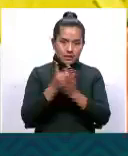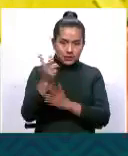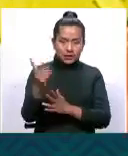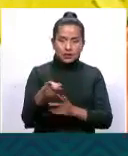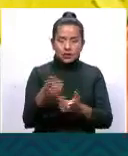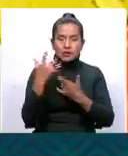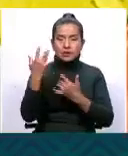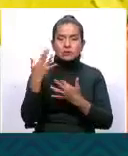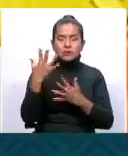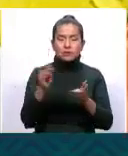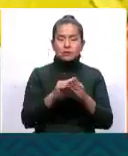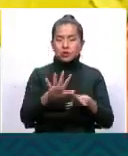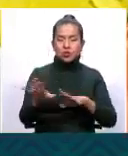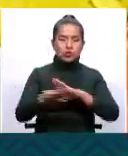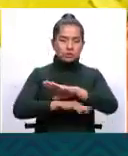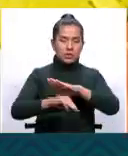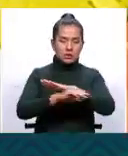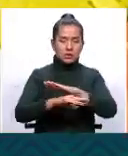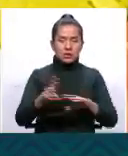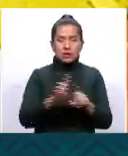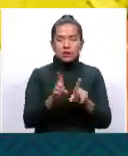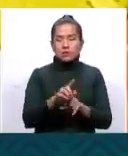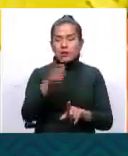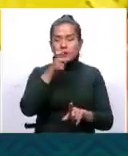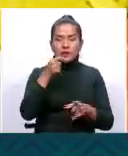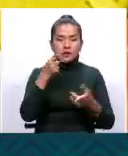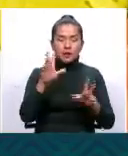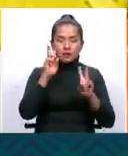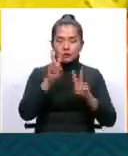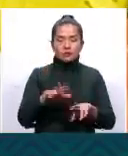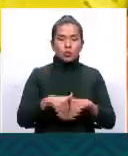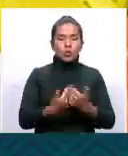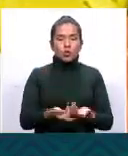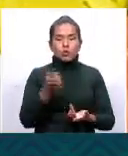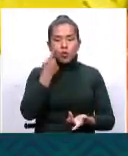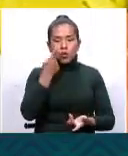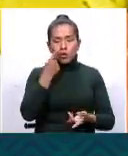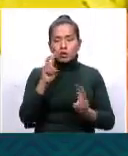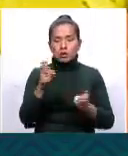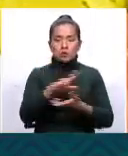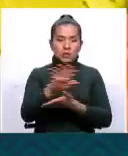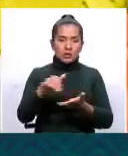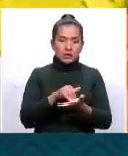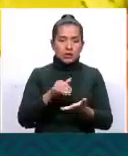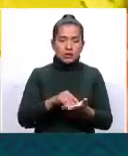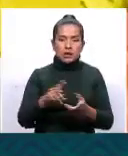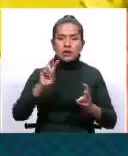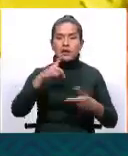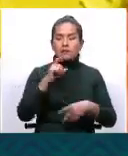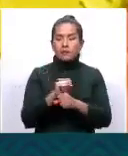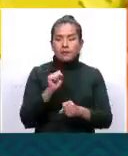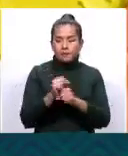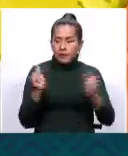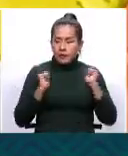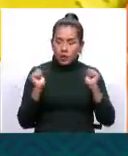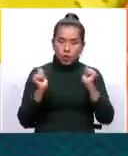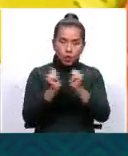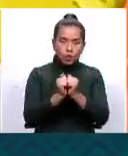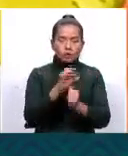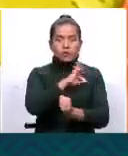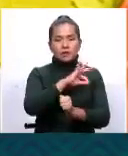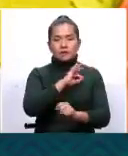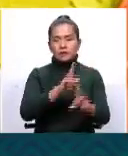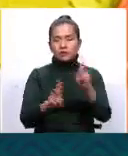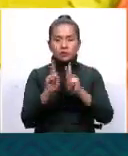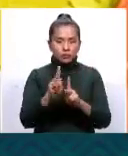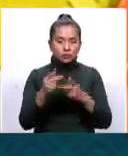esperan las bases, qué es lo que nos han estado haciendo conocer desde las centrales este trabajo conjunto en beneficio del pueblo.